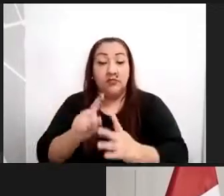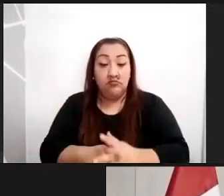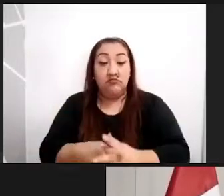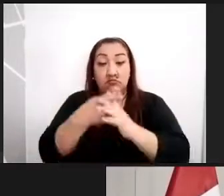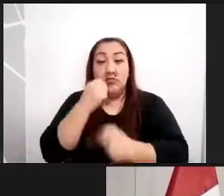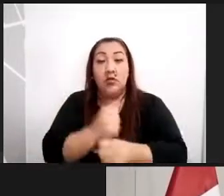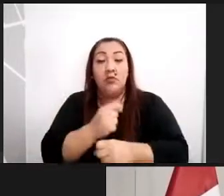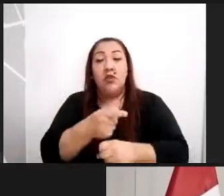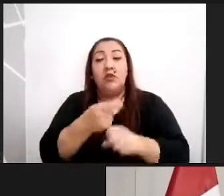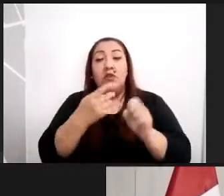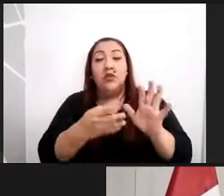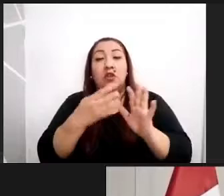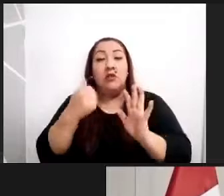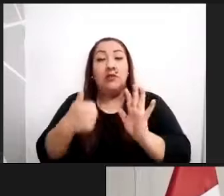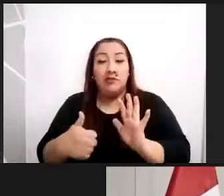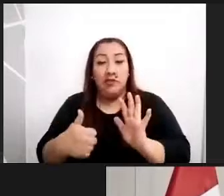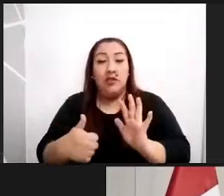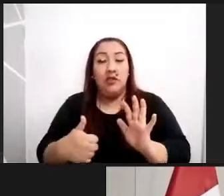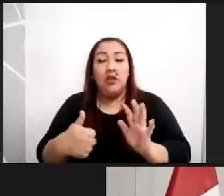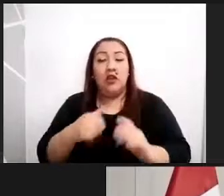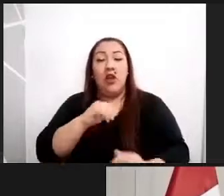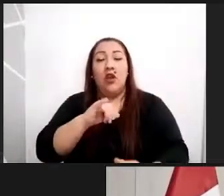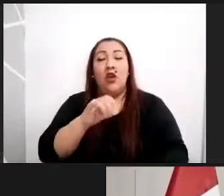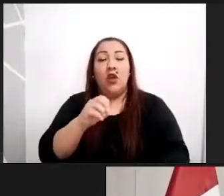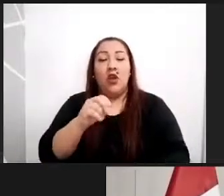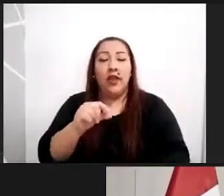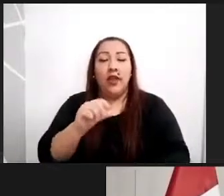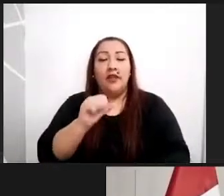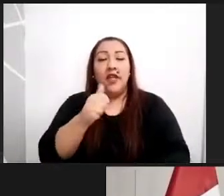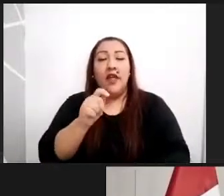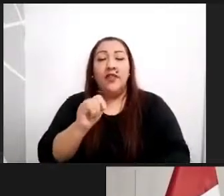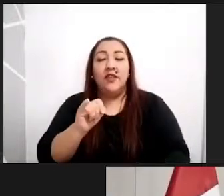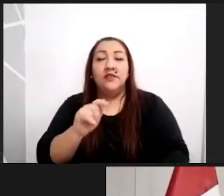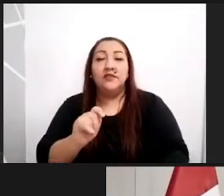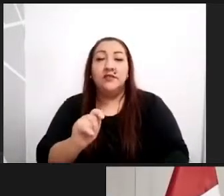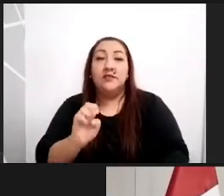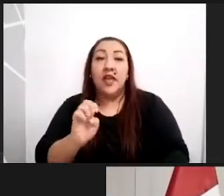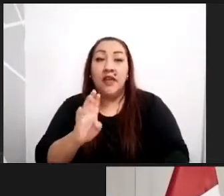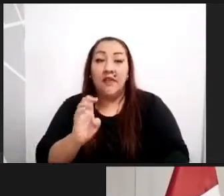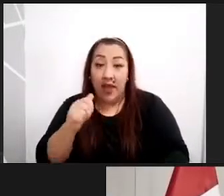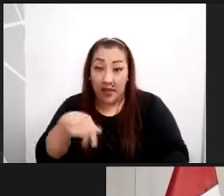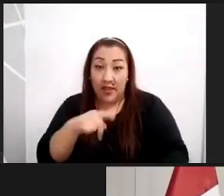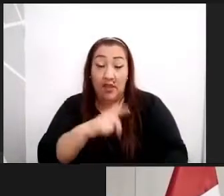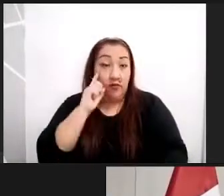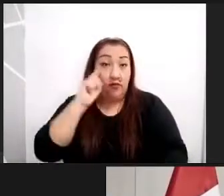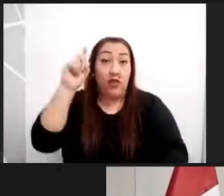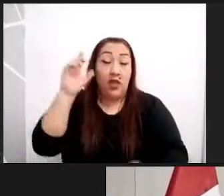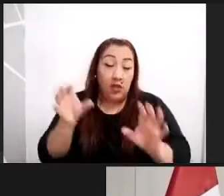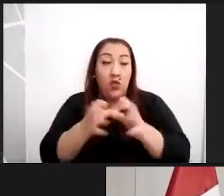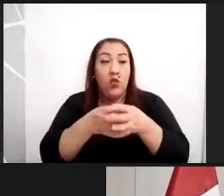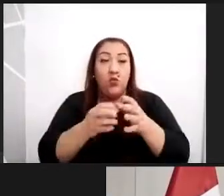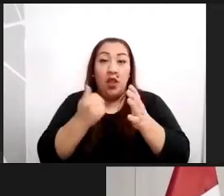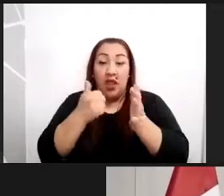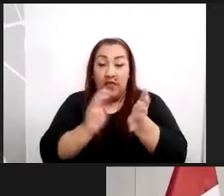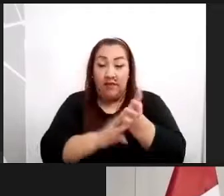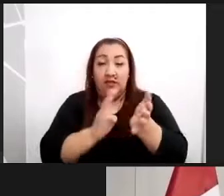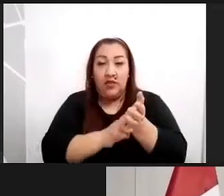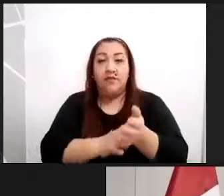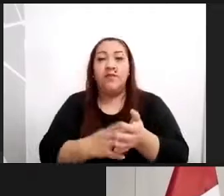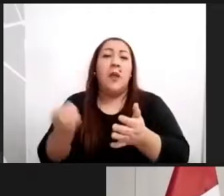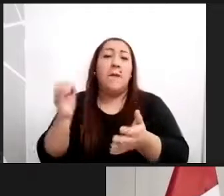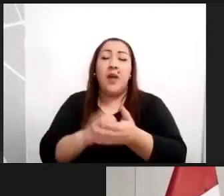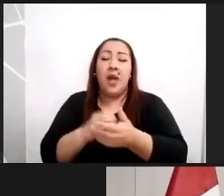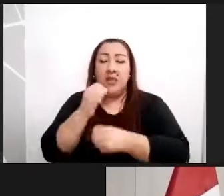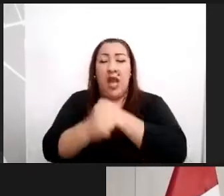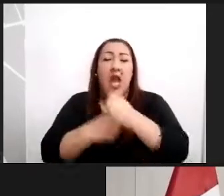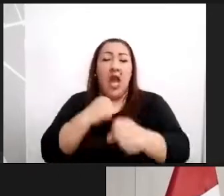en 1996 con Jorge Santisteban. En estos años tuvo un enorme reto de defender a la democracia misma y los